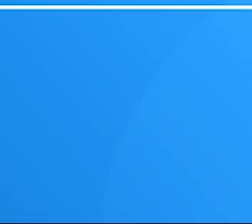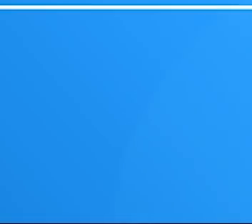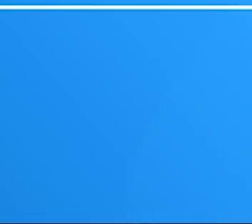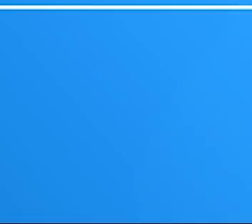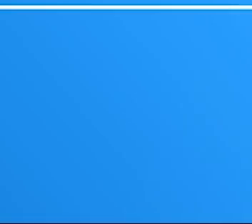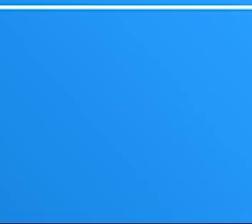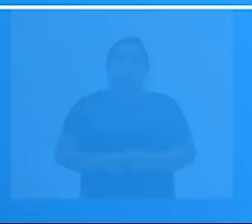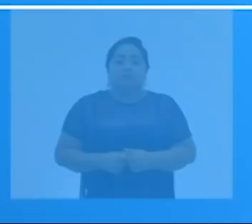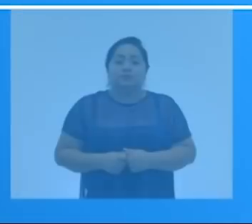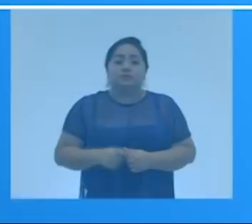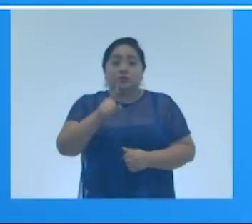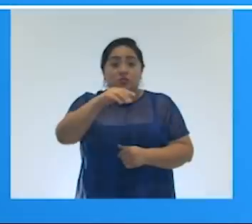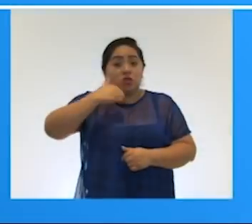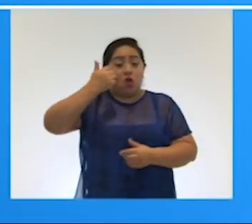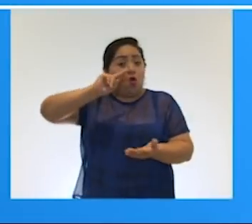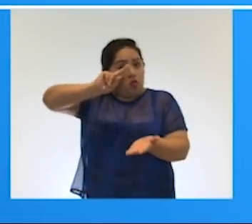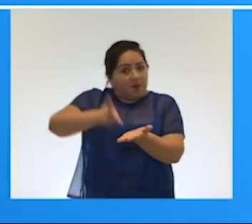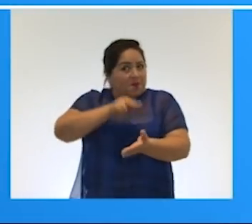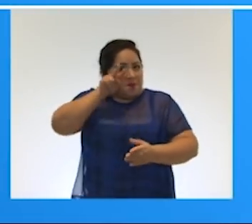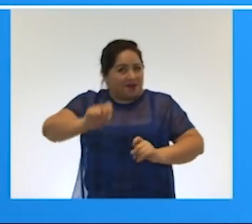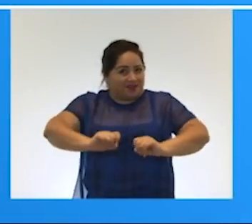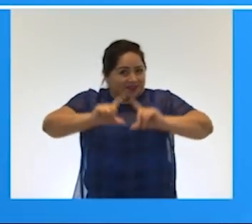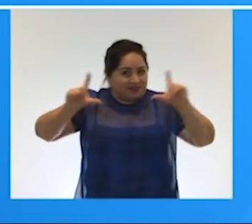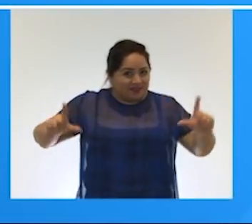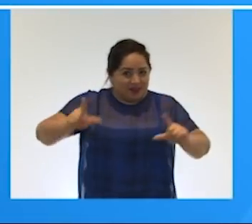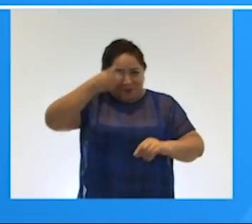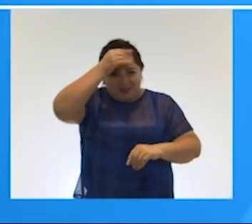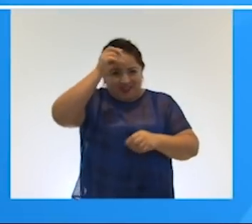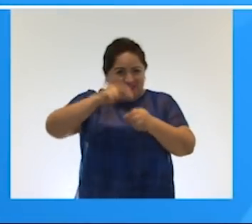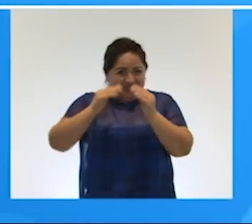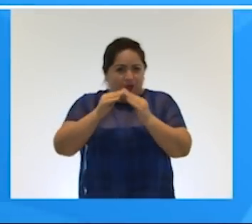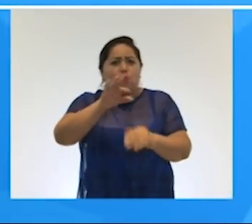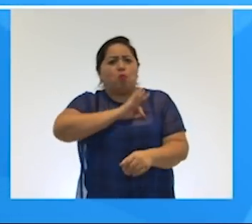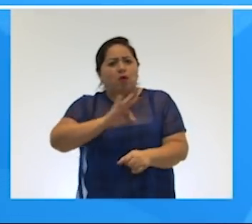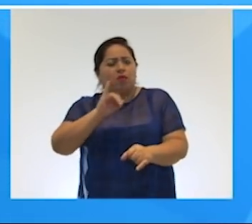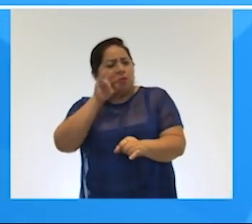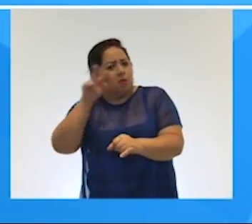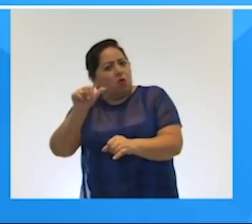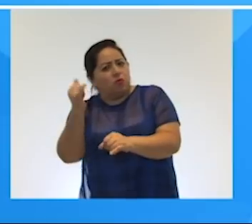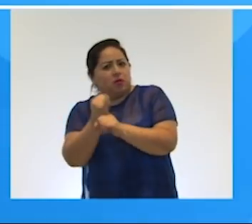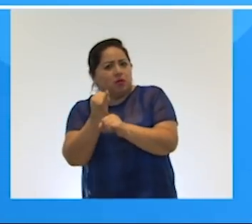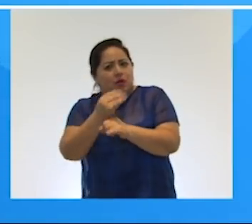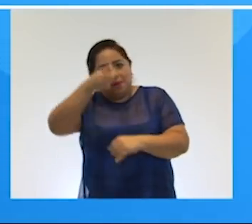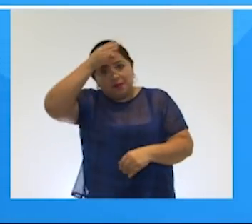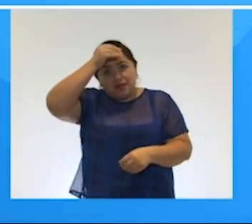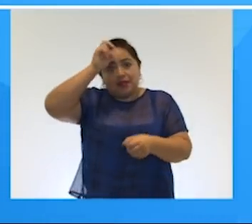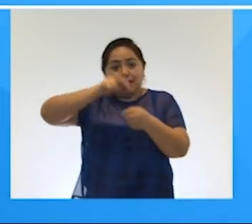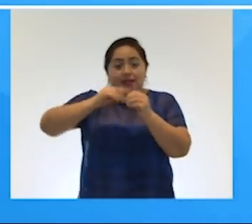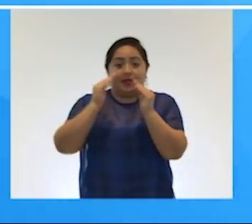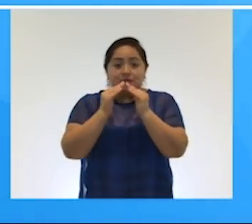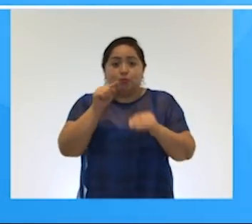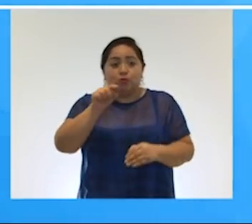Si quieres volver a ver los programas de Aprende en Casa, los puedes encontrar en la siguiente liga,